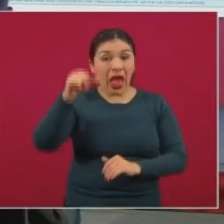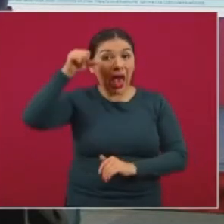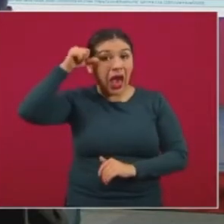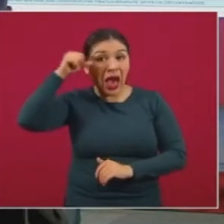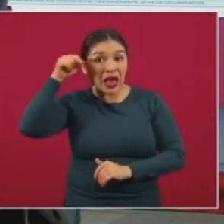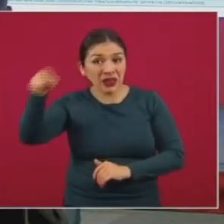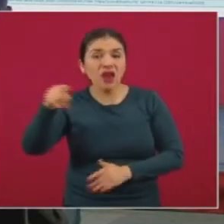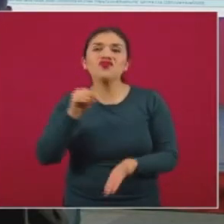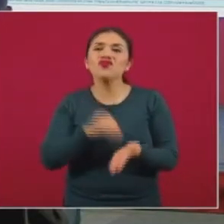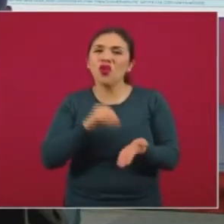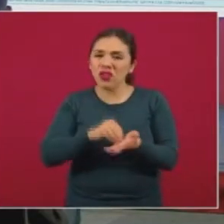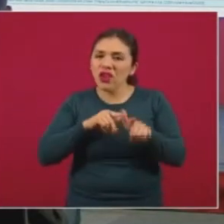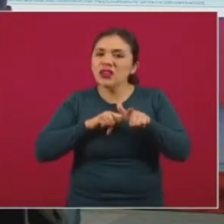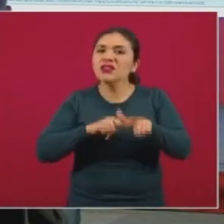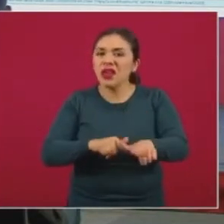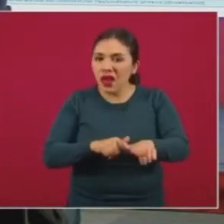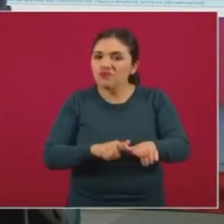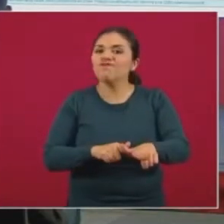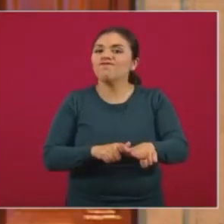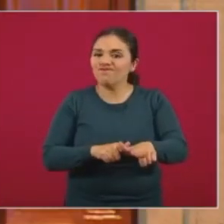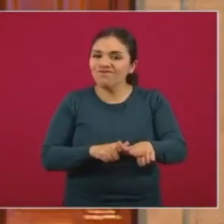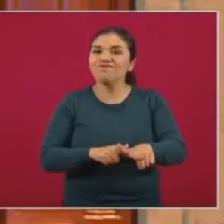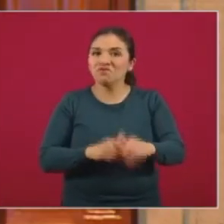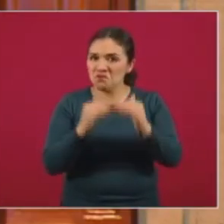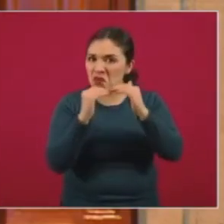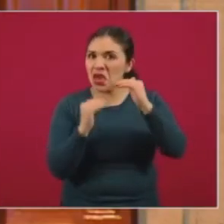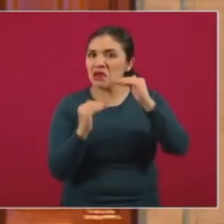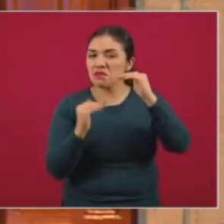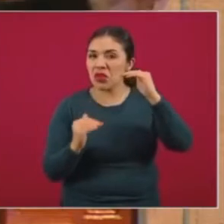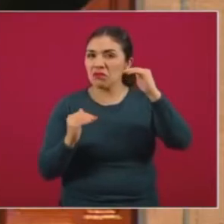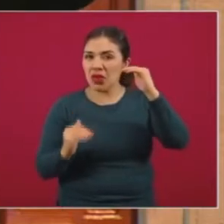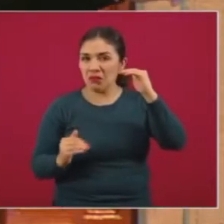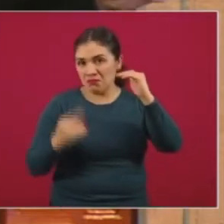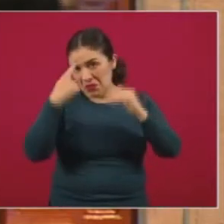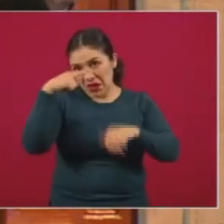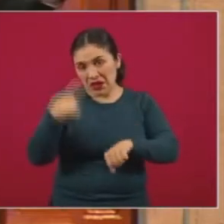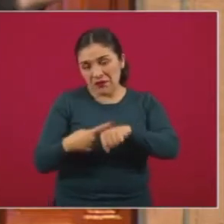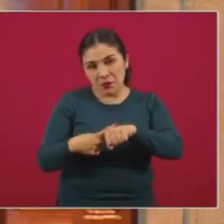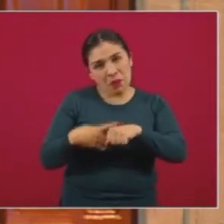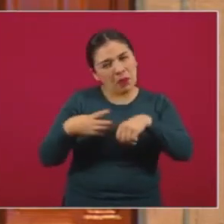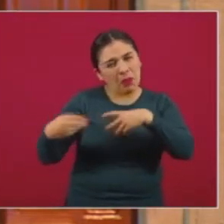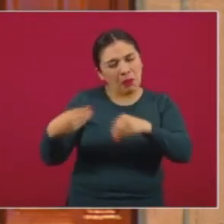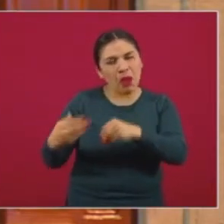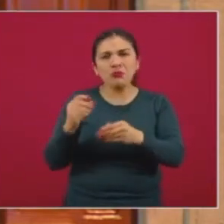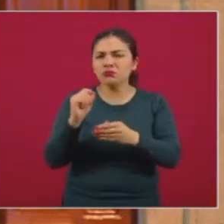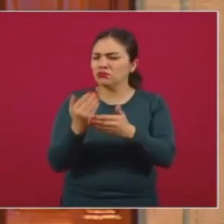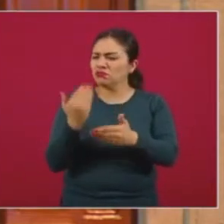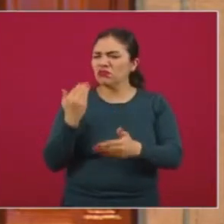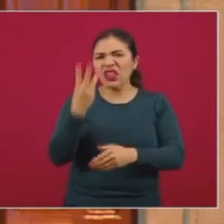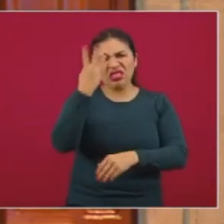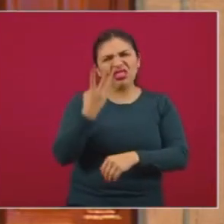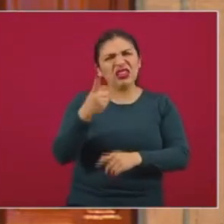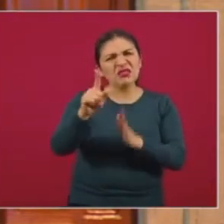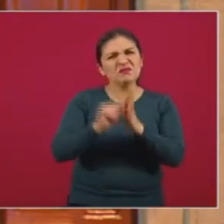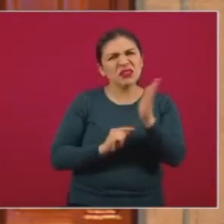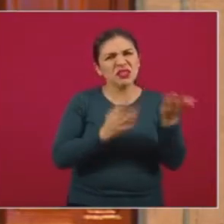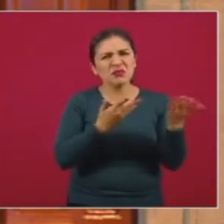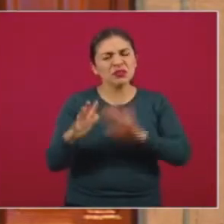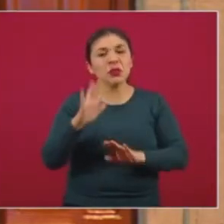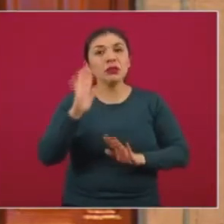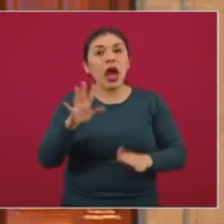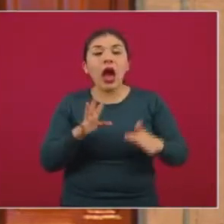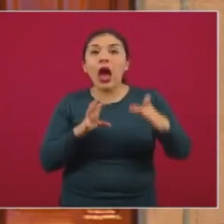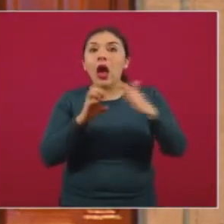todavía continúa con una tendencia descendente de su epidemia, después de que hace aproximadamente 3 meses alcanzó